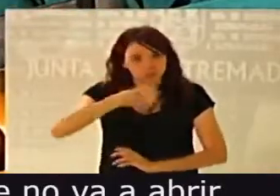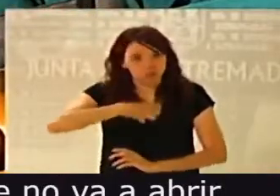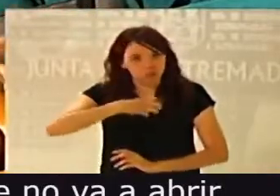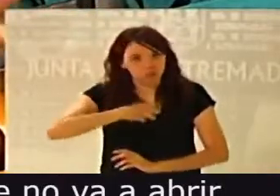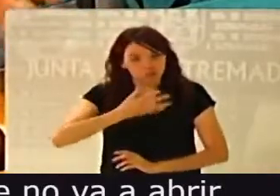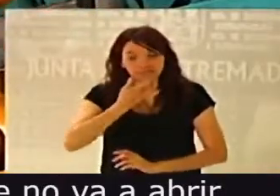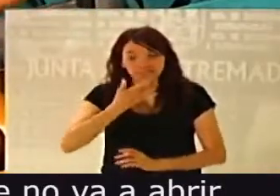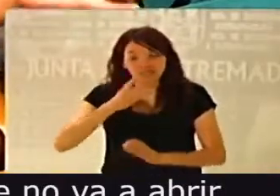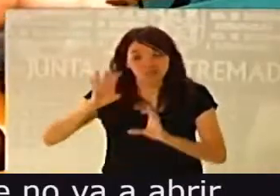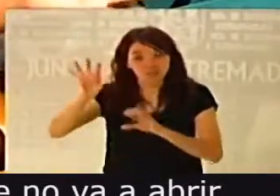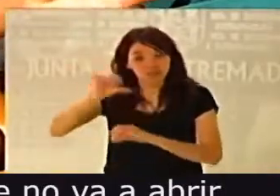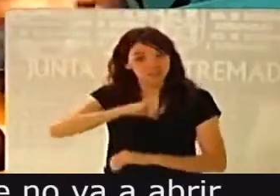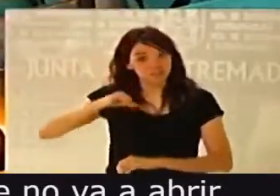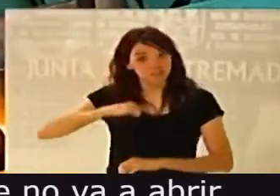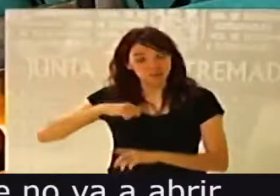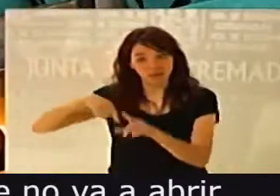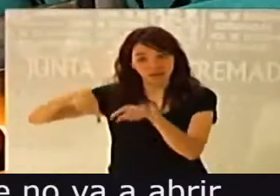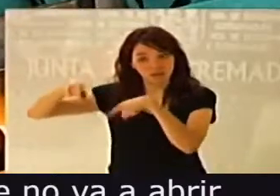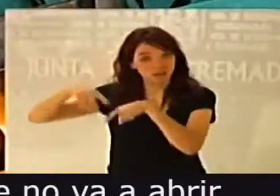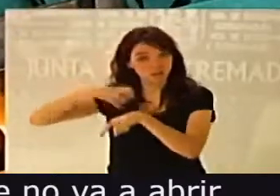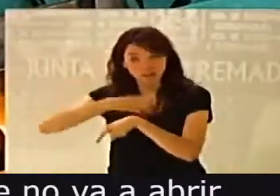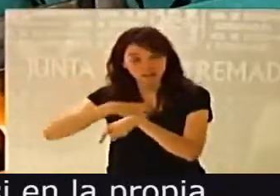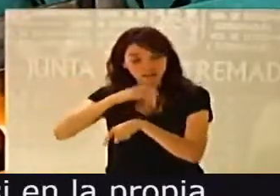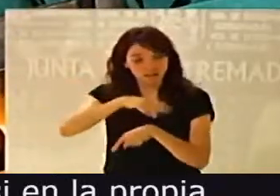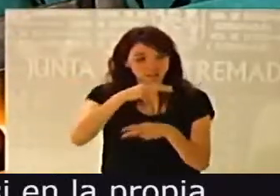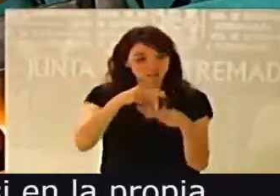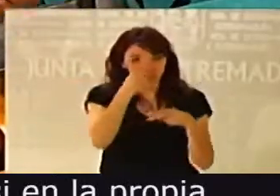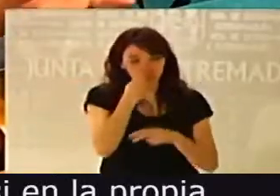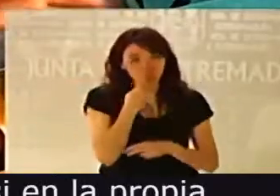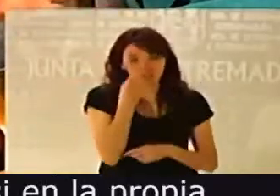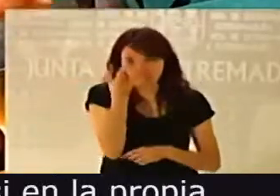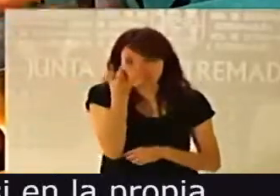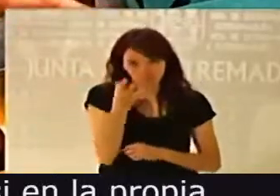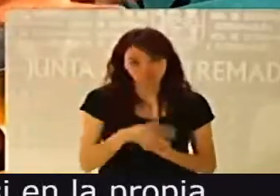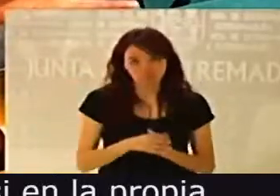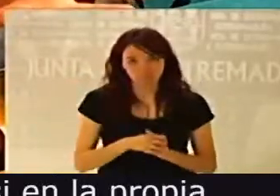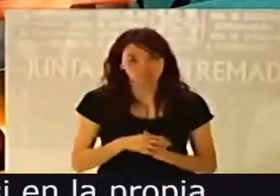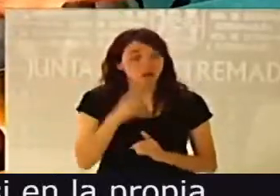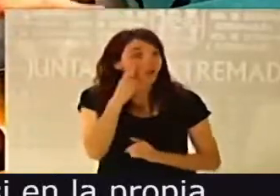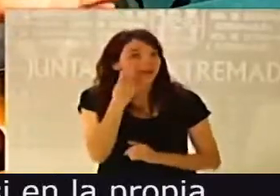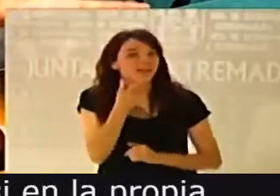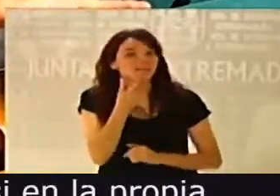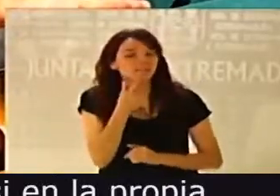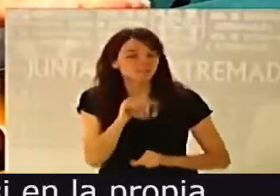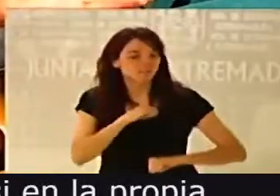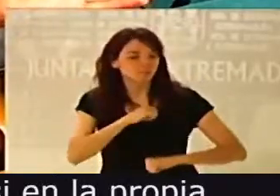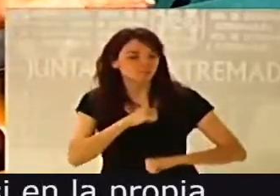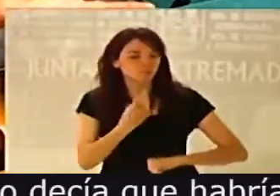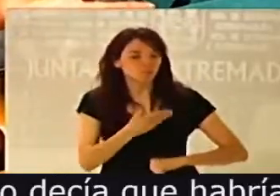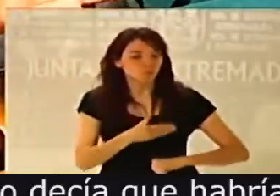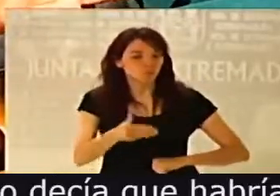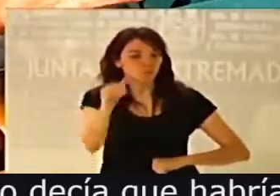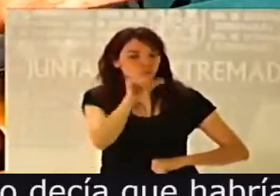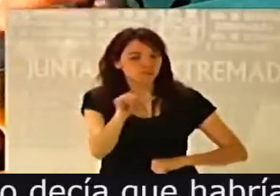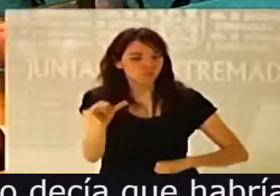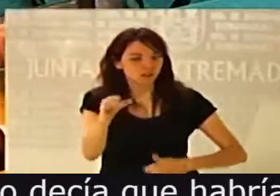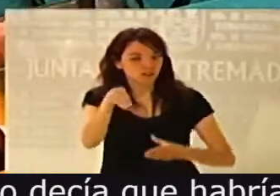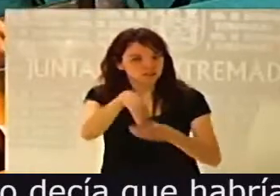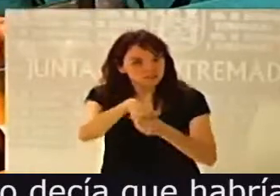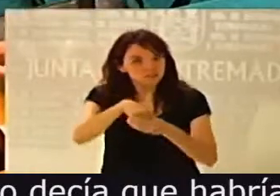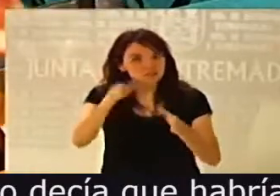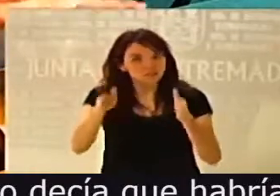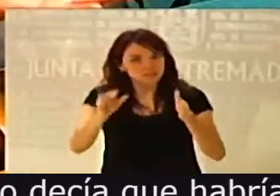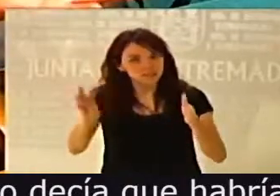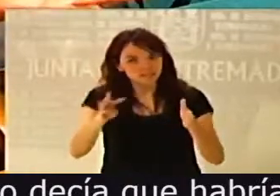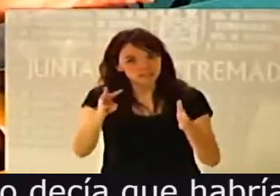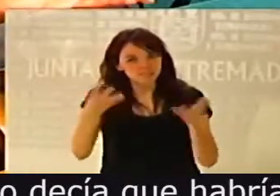hay movilidad. Ayer el consejero decía que habría que esperar a lo mejor una semana después de que entremos en la tercera fase. ¿De qué